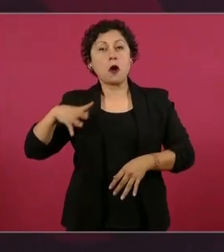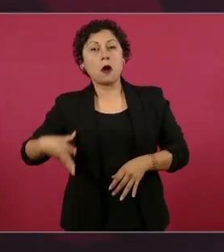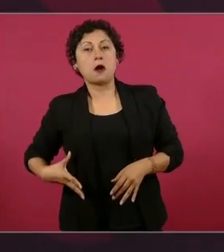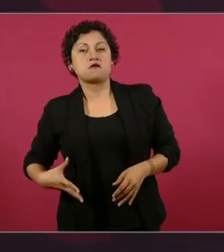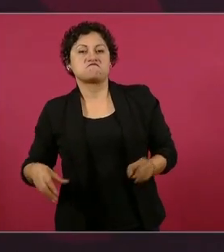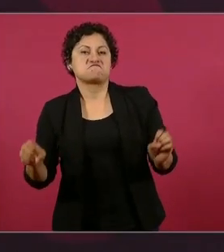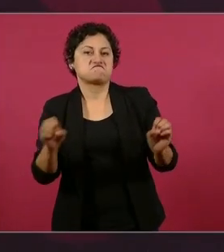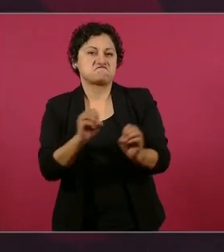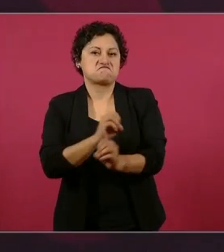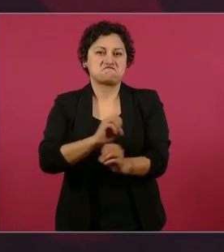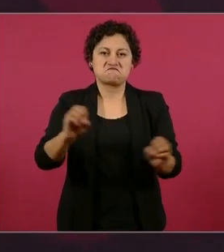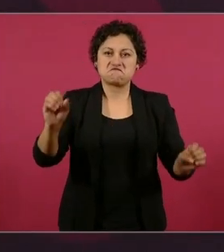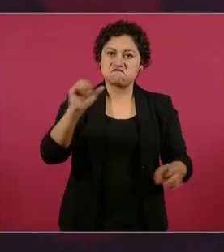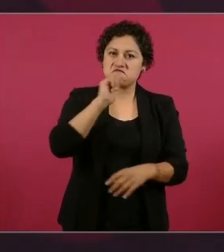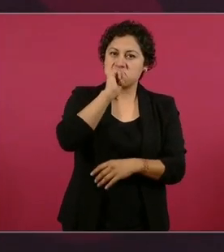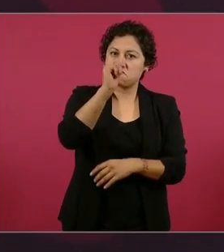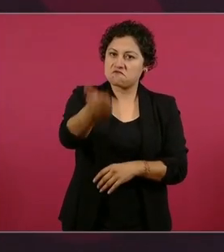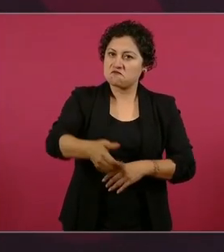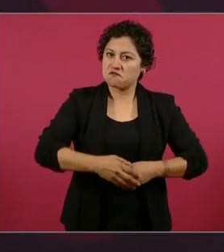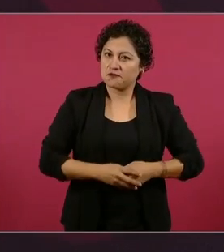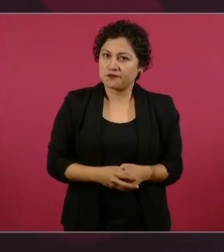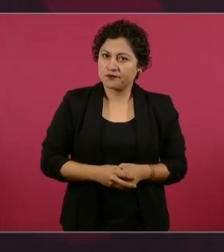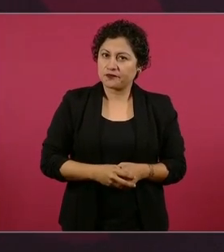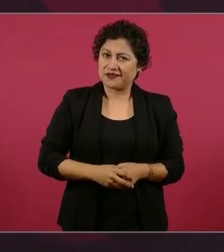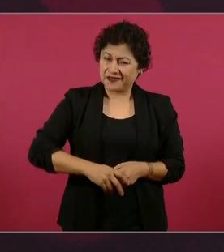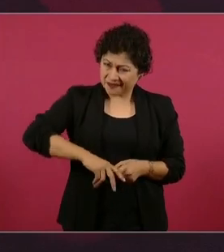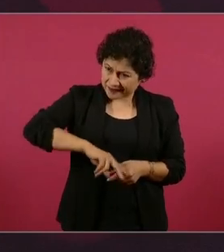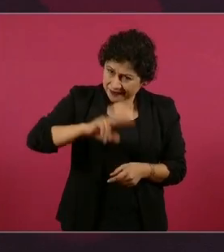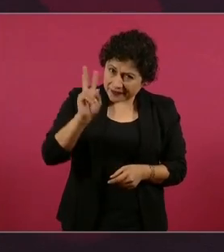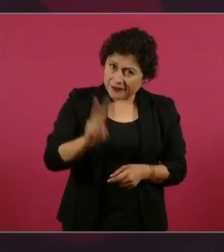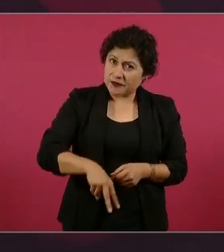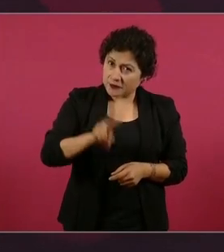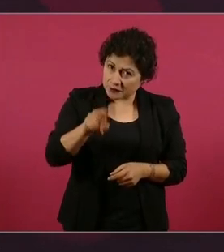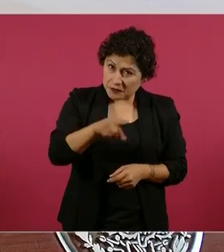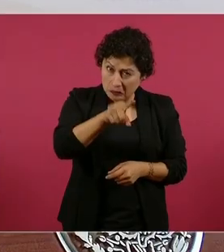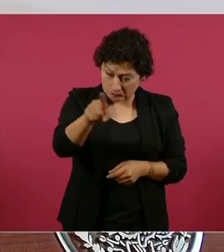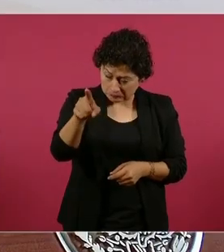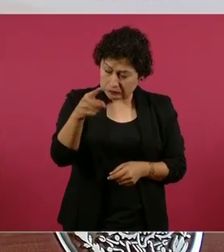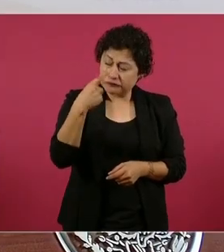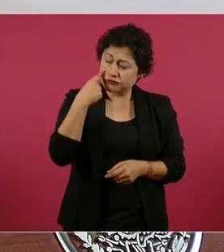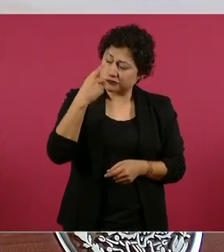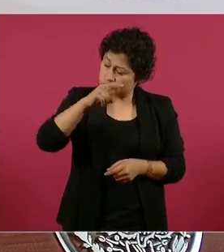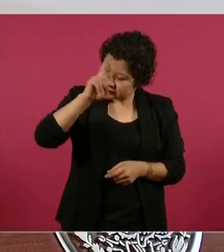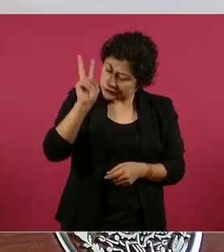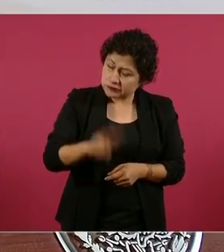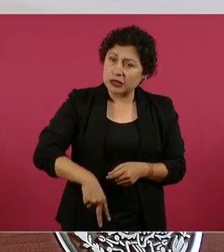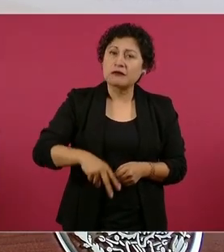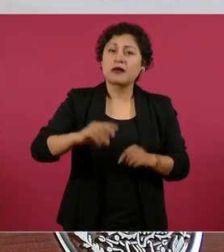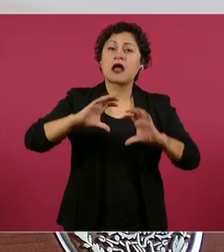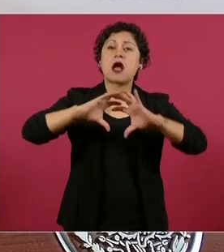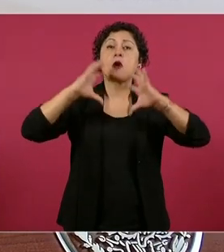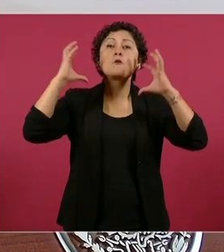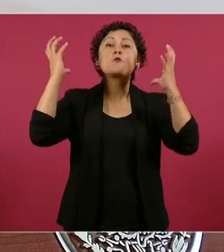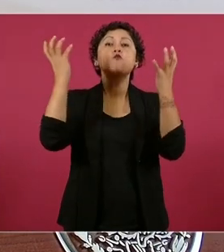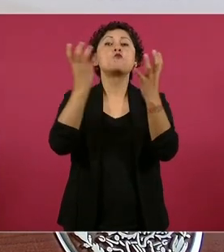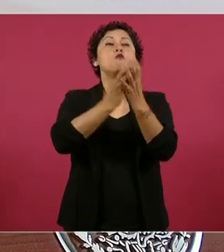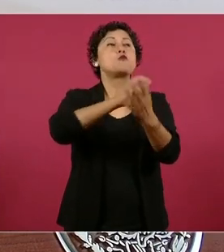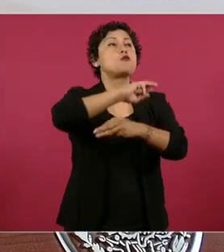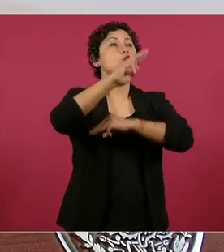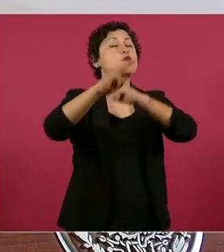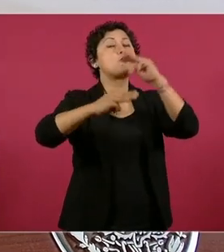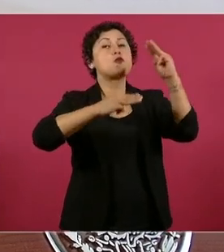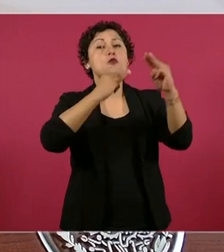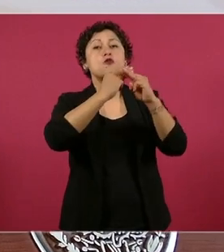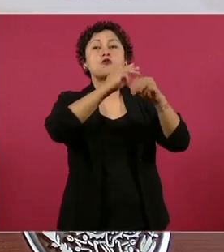De verdad, son pocos los países del mundo, con todo respeto, que